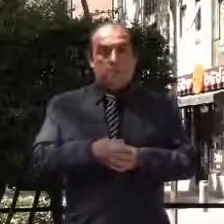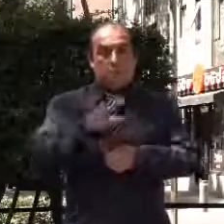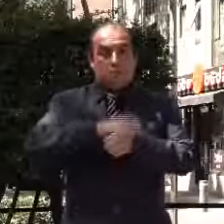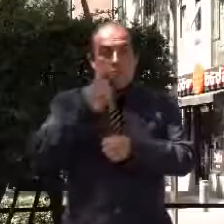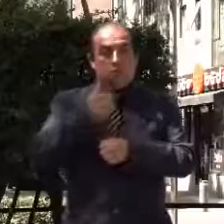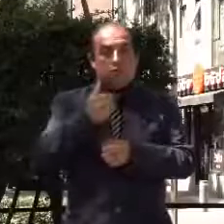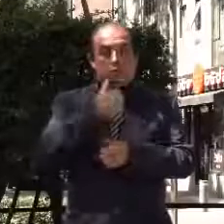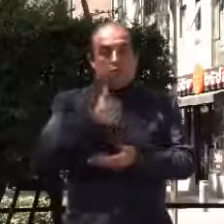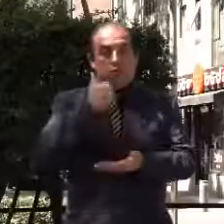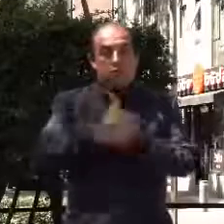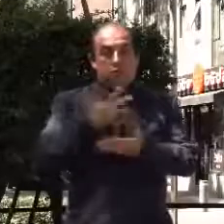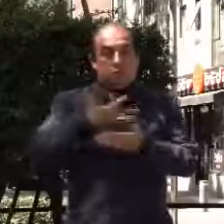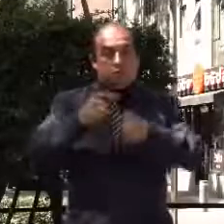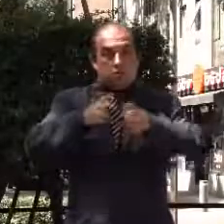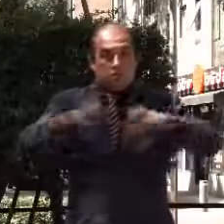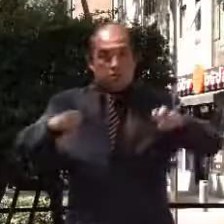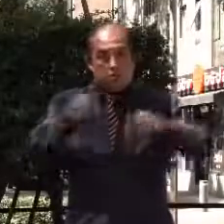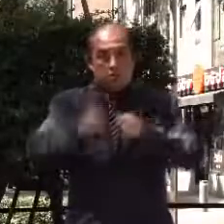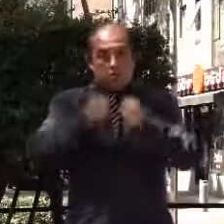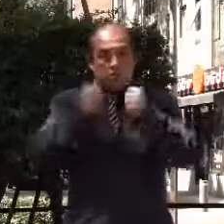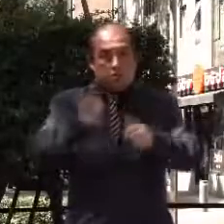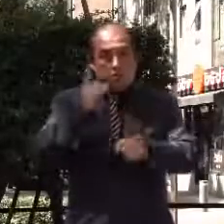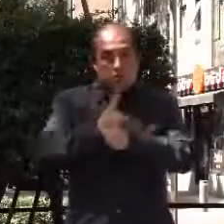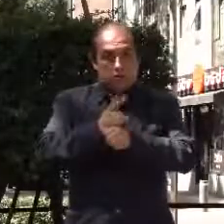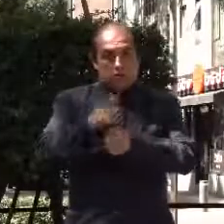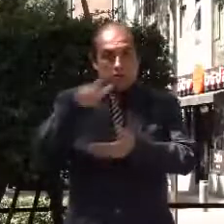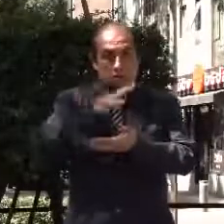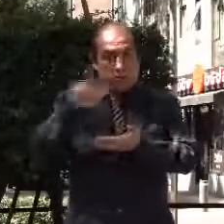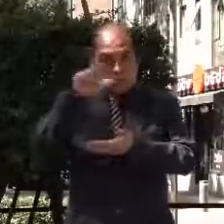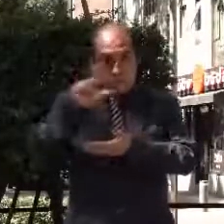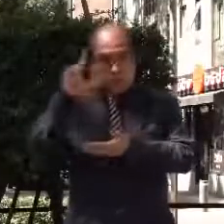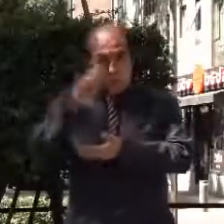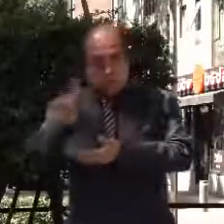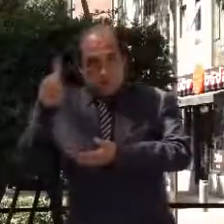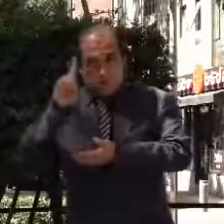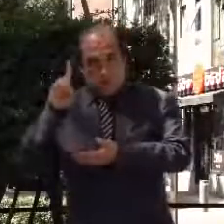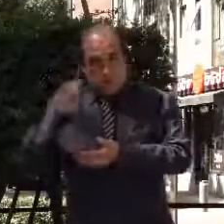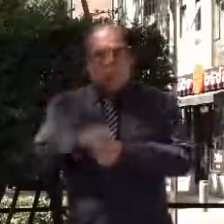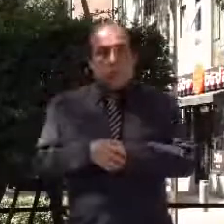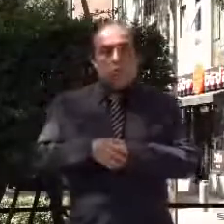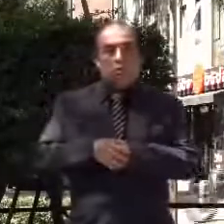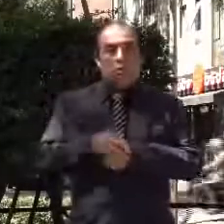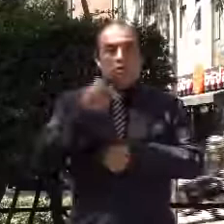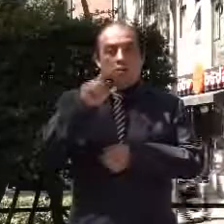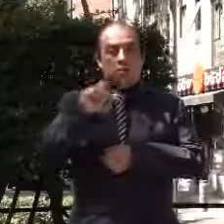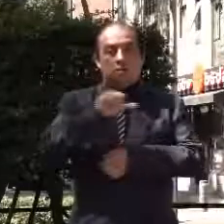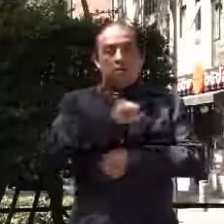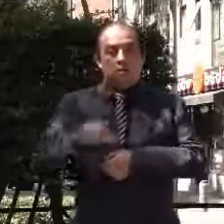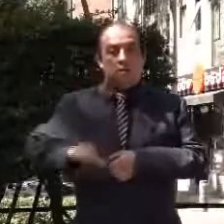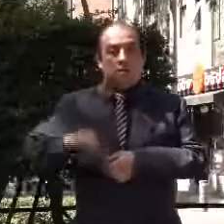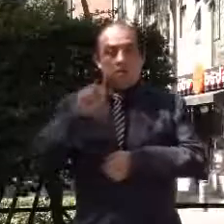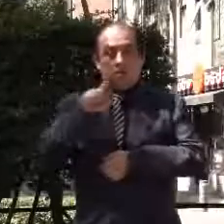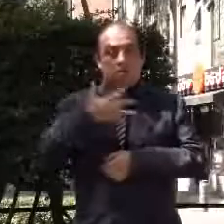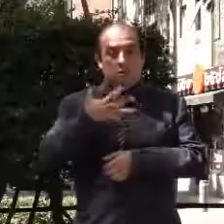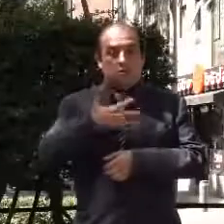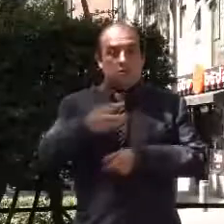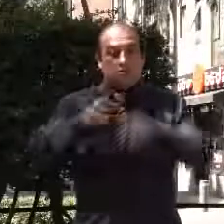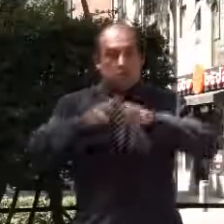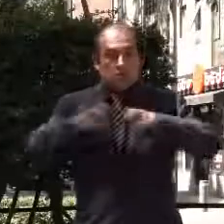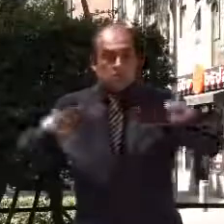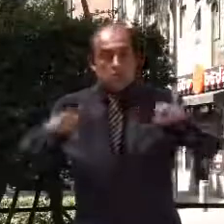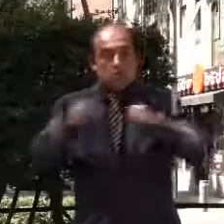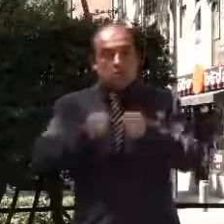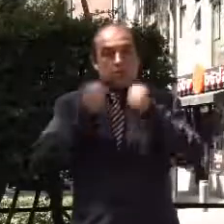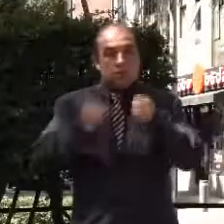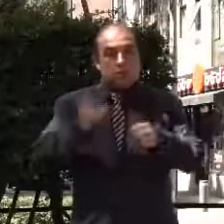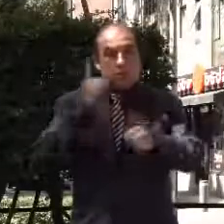tenemos gabinete de seguridad de lunes a domingo. Y en el caso de las alcaldías también tienen su propio gabinete de seguridad.